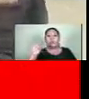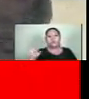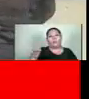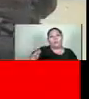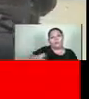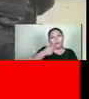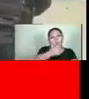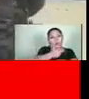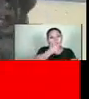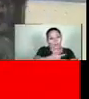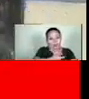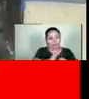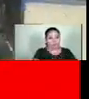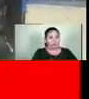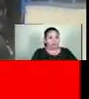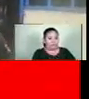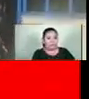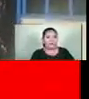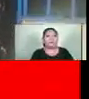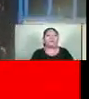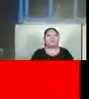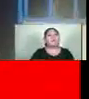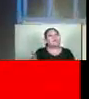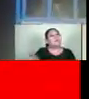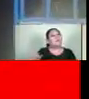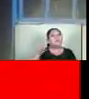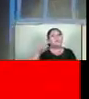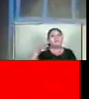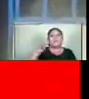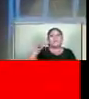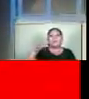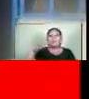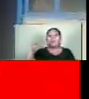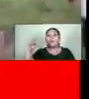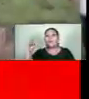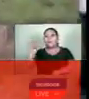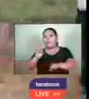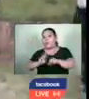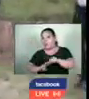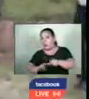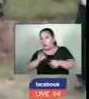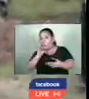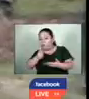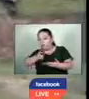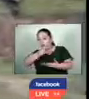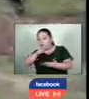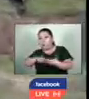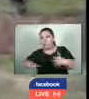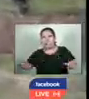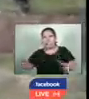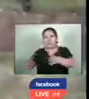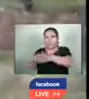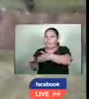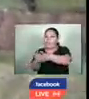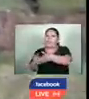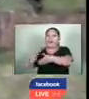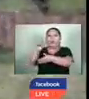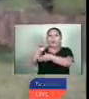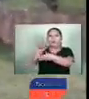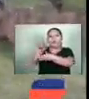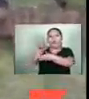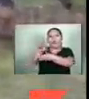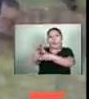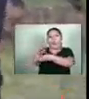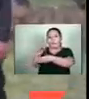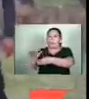traslado. Unos $10,000 es el precio que, según las investigaciones, esta banda de coyotes cobraba por trasladar de